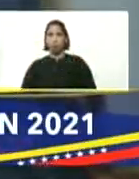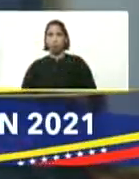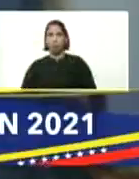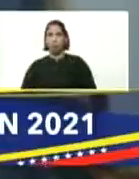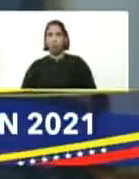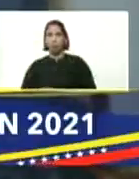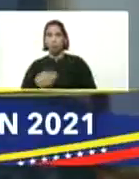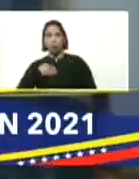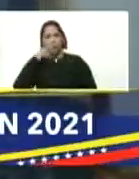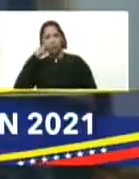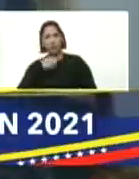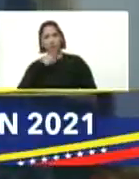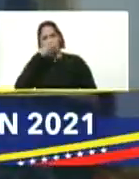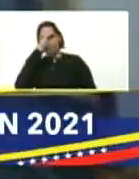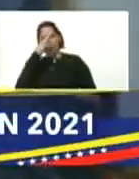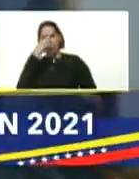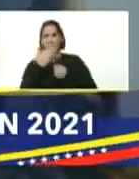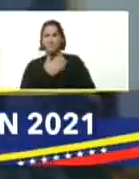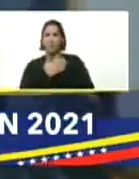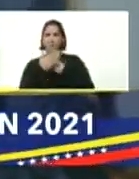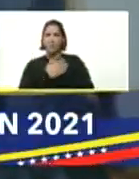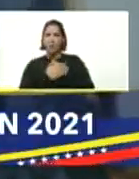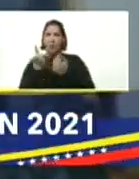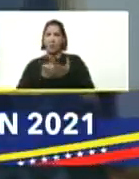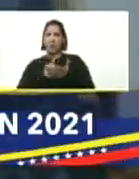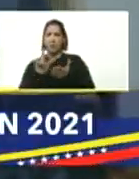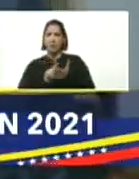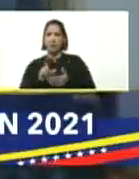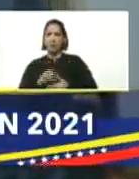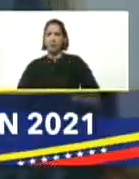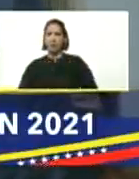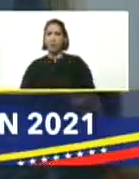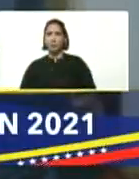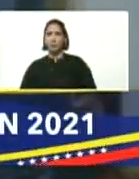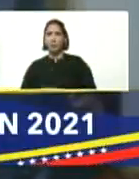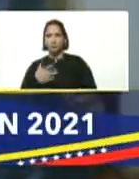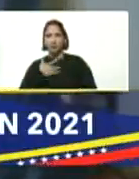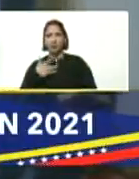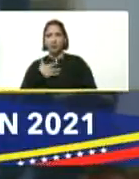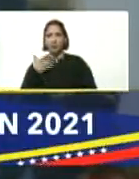vi a él acariciando los libros, sintiendo el